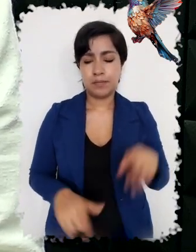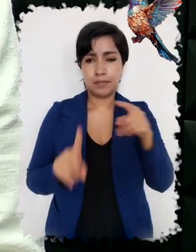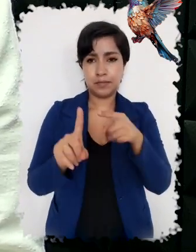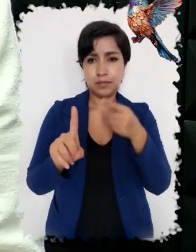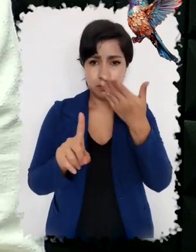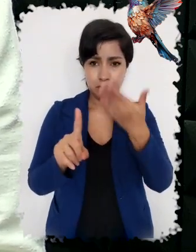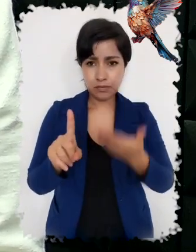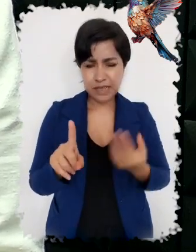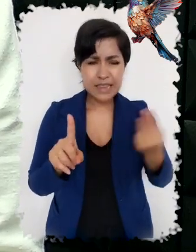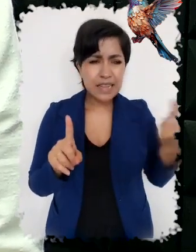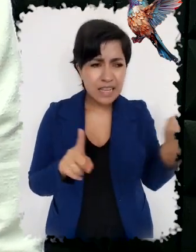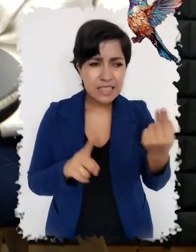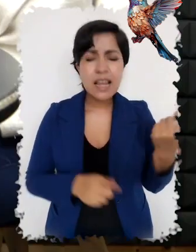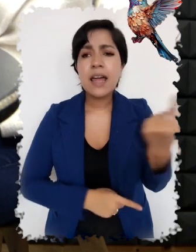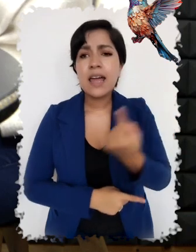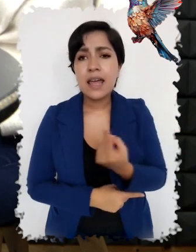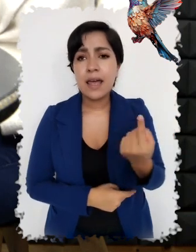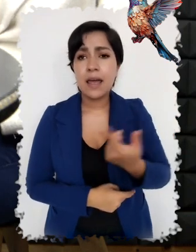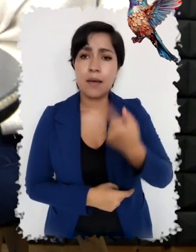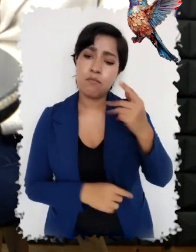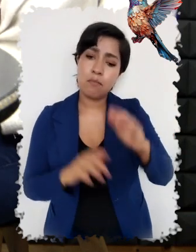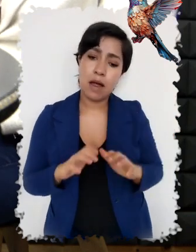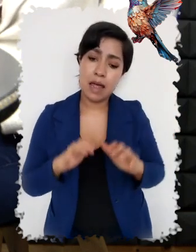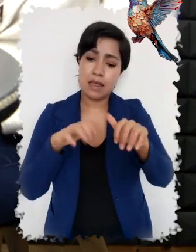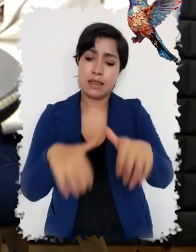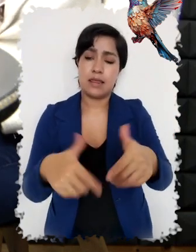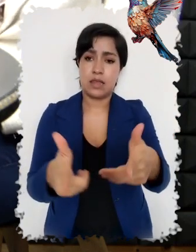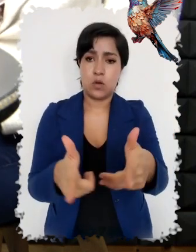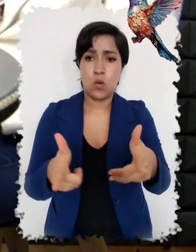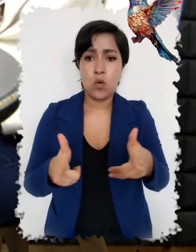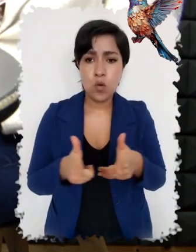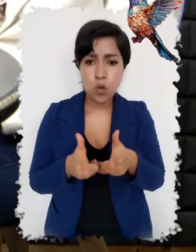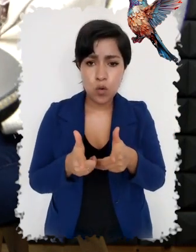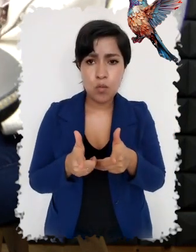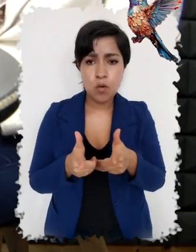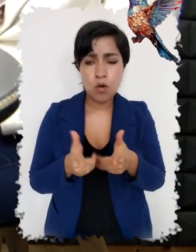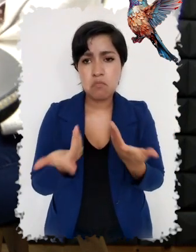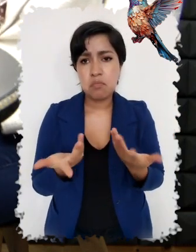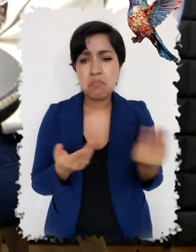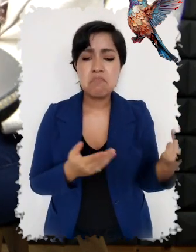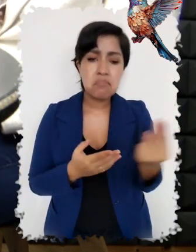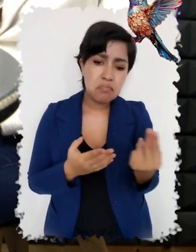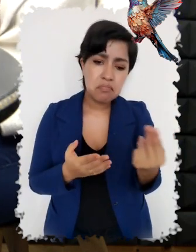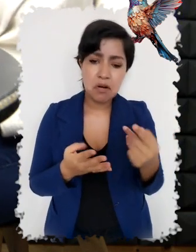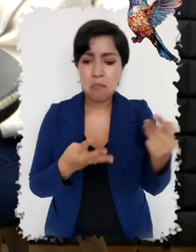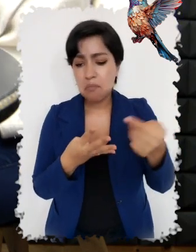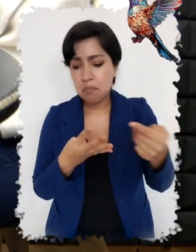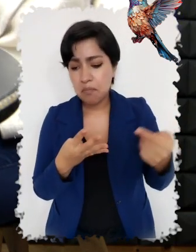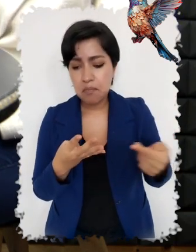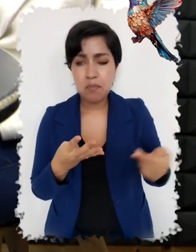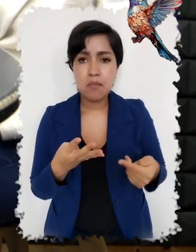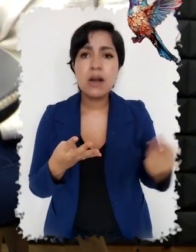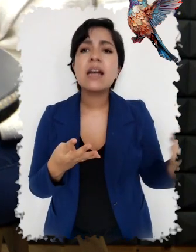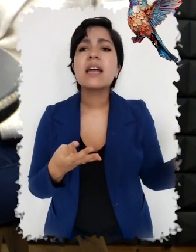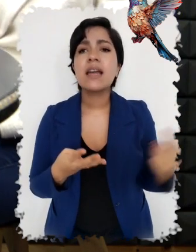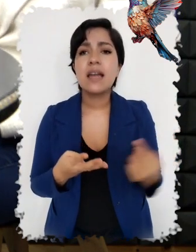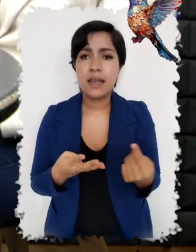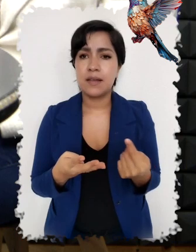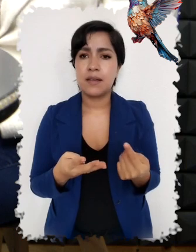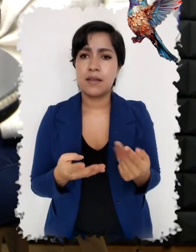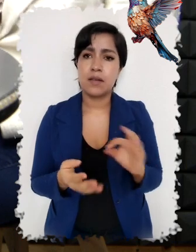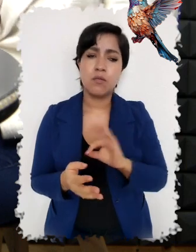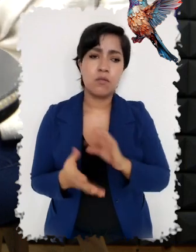qué Qué requisitos puede eh llevar tener llevar qué Qué requisitos